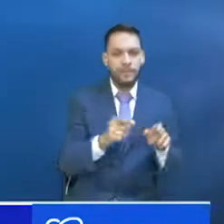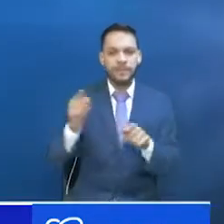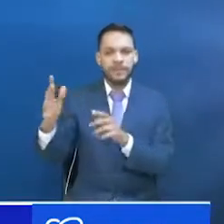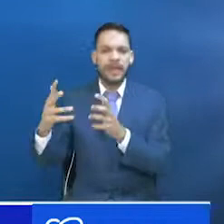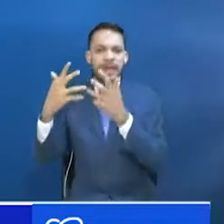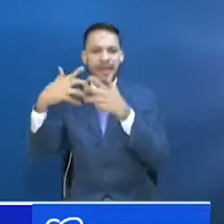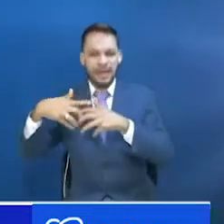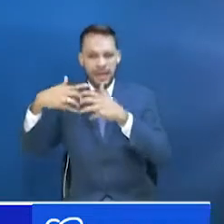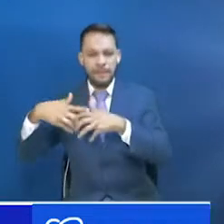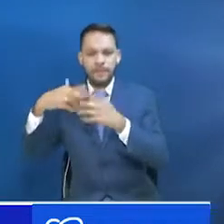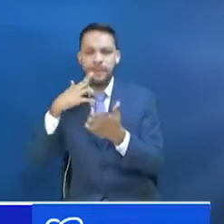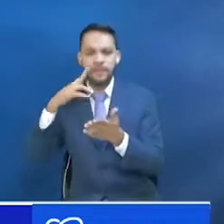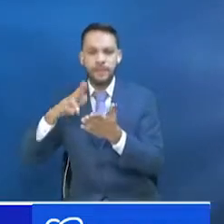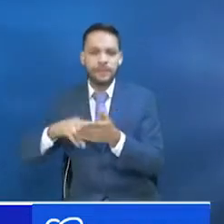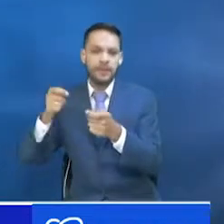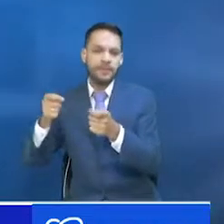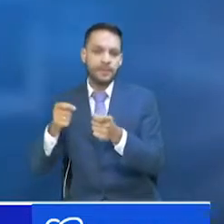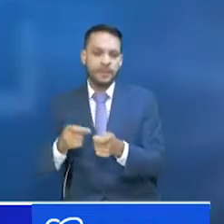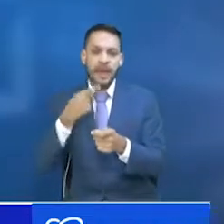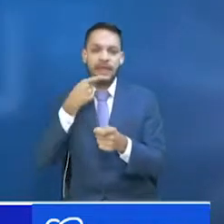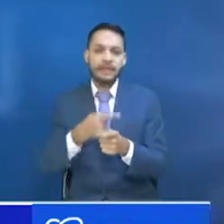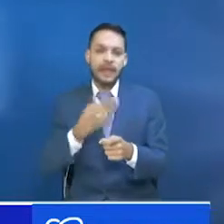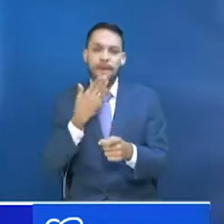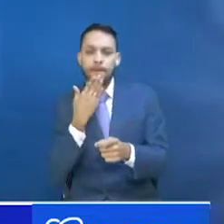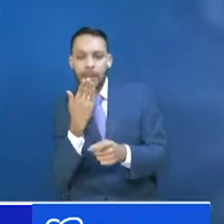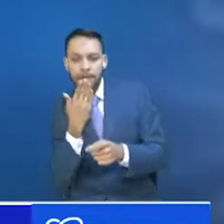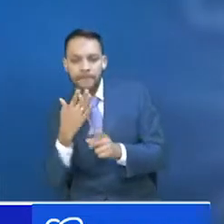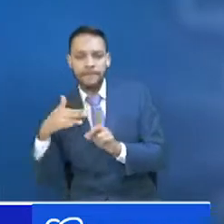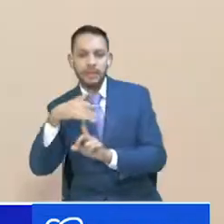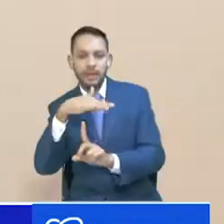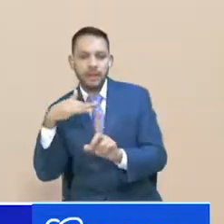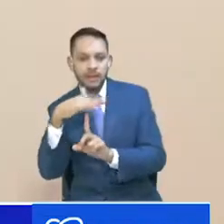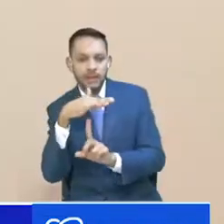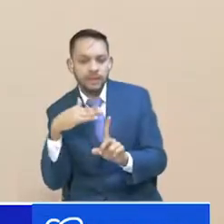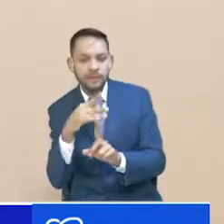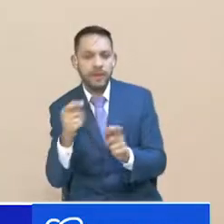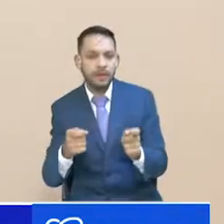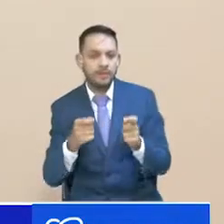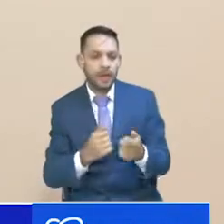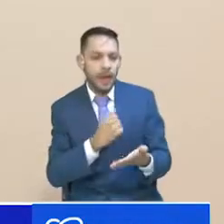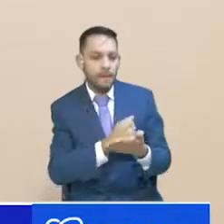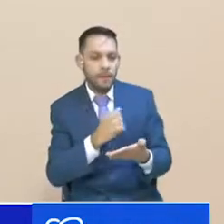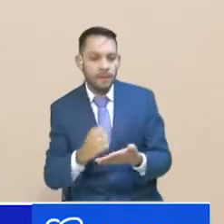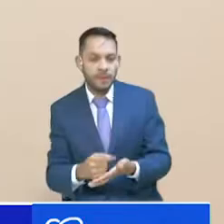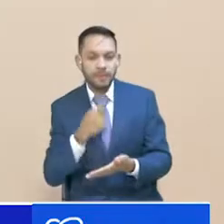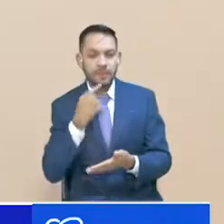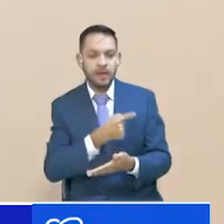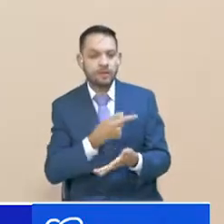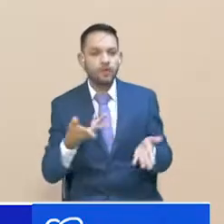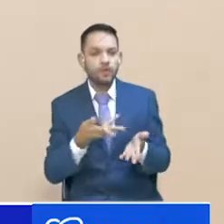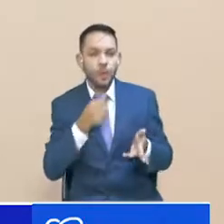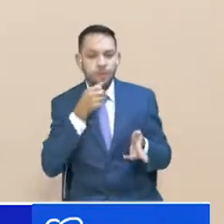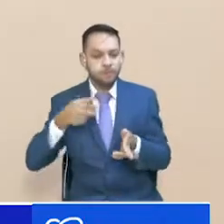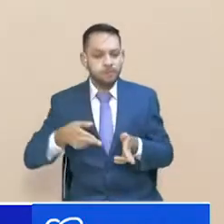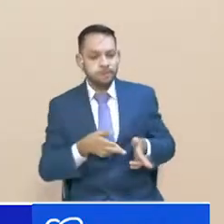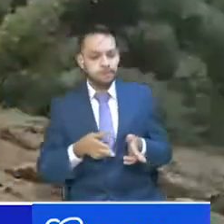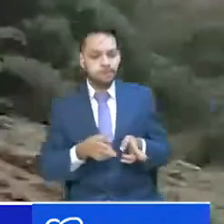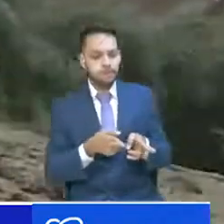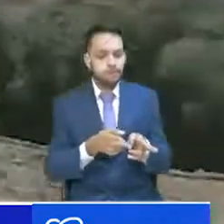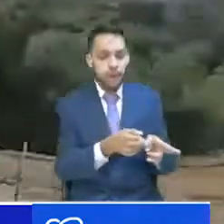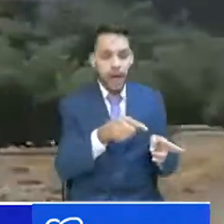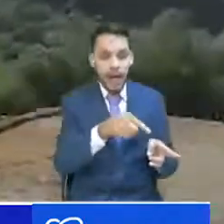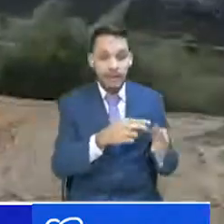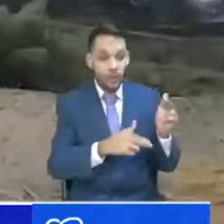alguna oportunidad de problemas con licencias ambientales porque hay una quebrada que pasaba justo por donde se iba a construir